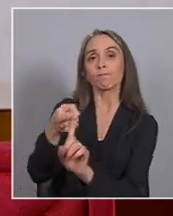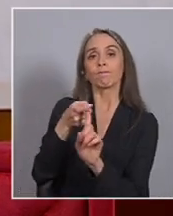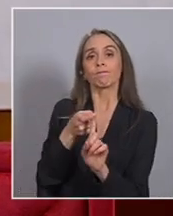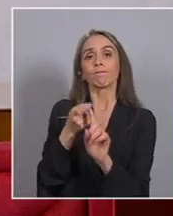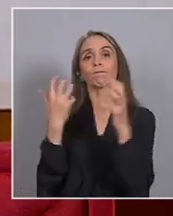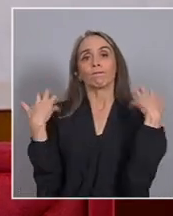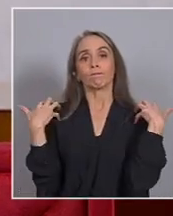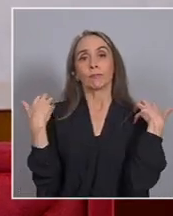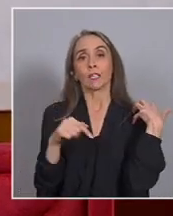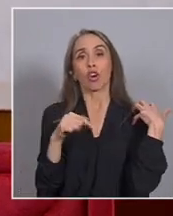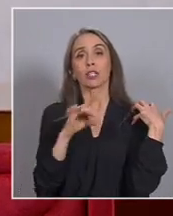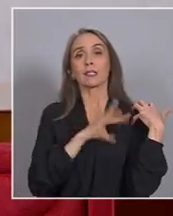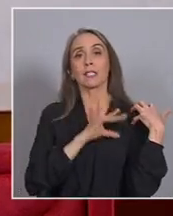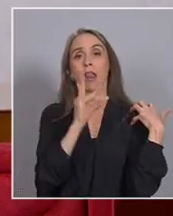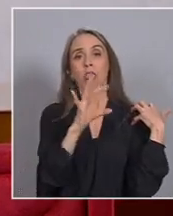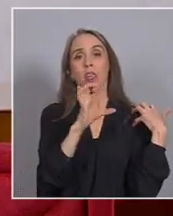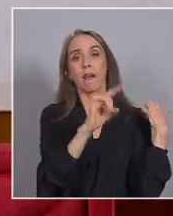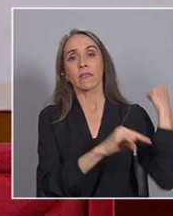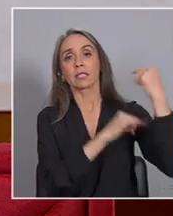esta deuda histórica.